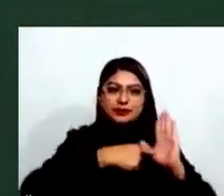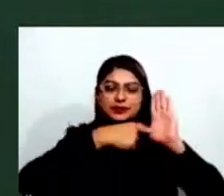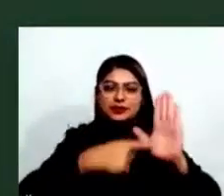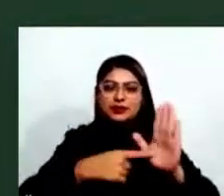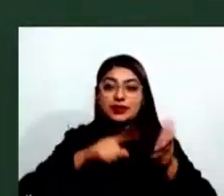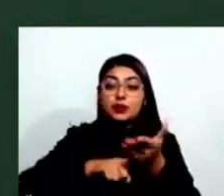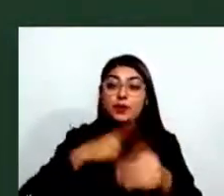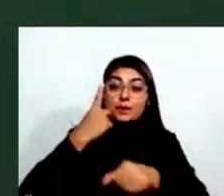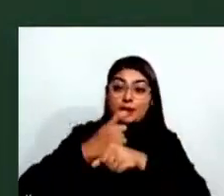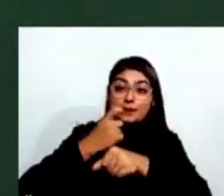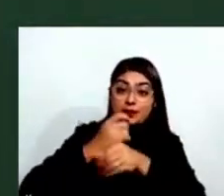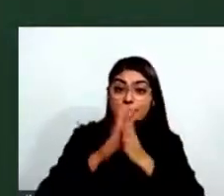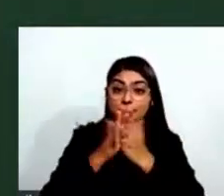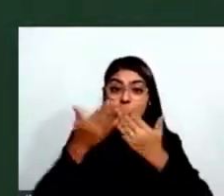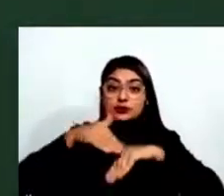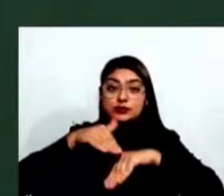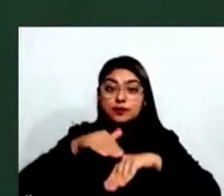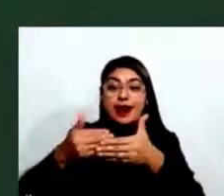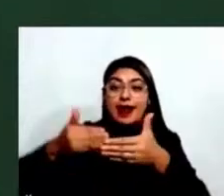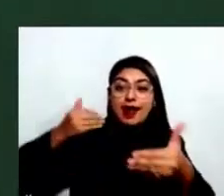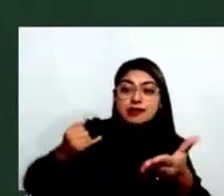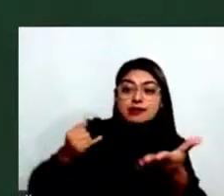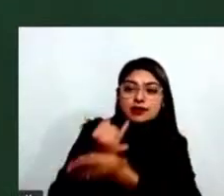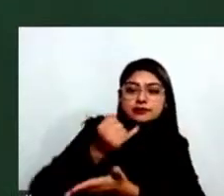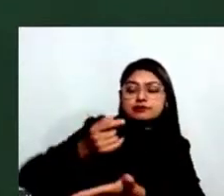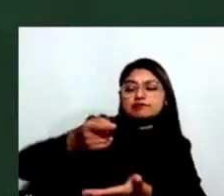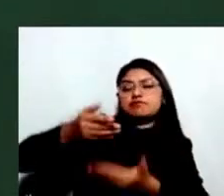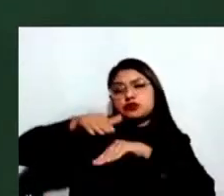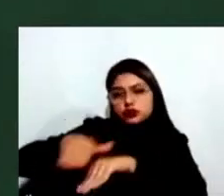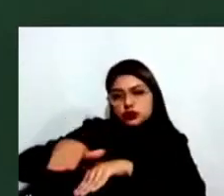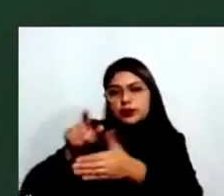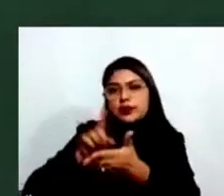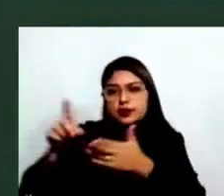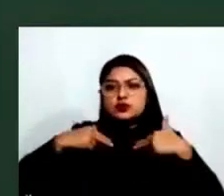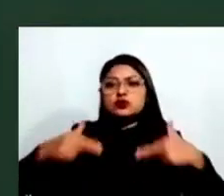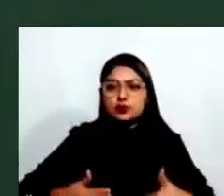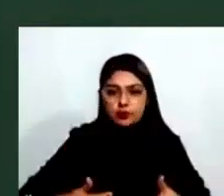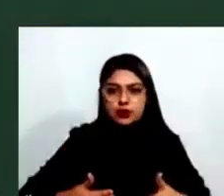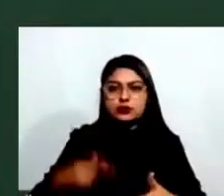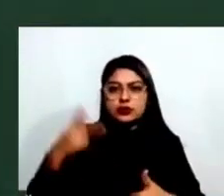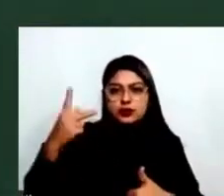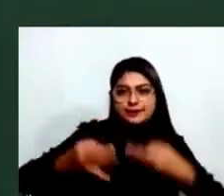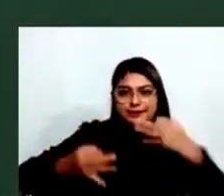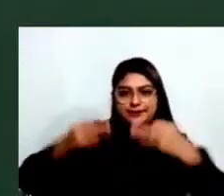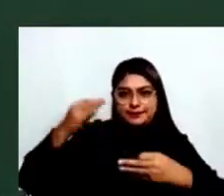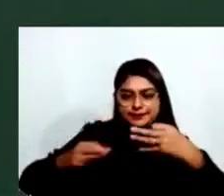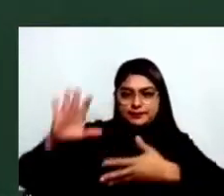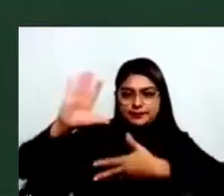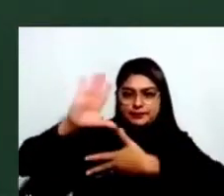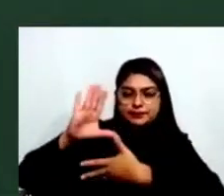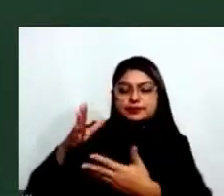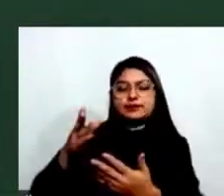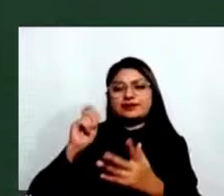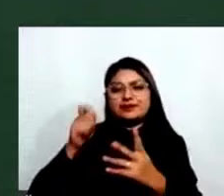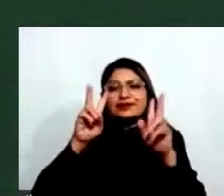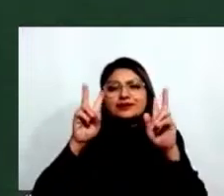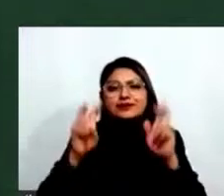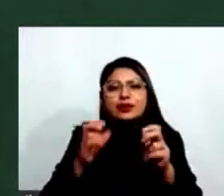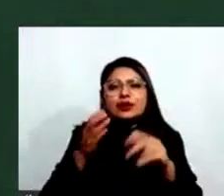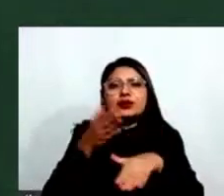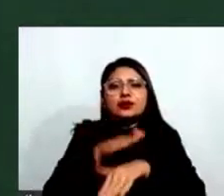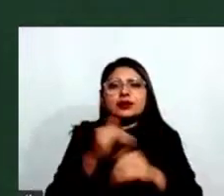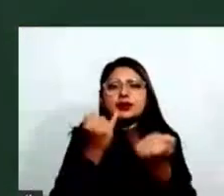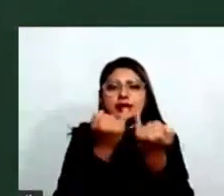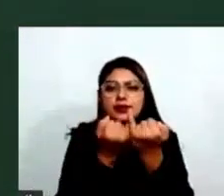Corte Interamericana de Derechos Humanos, este primer cuaderno sobre independencia judicial. Me permito presentar